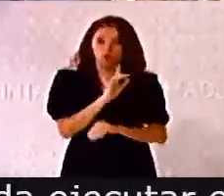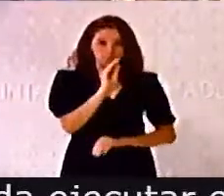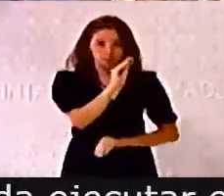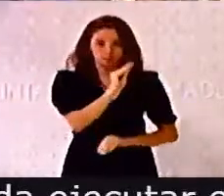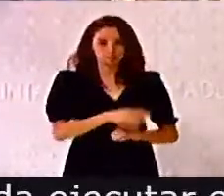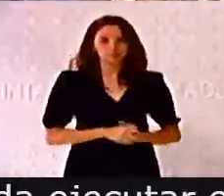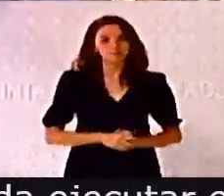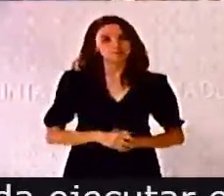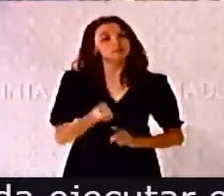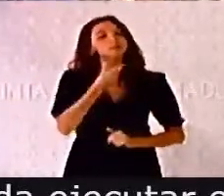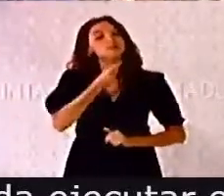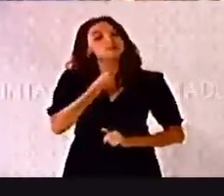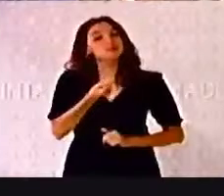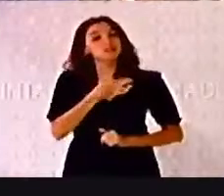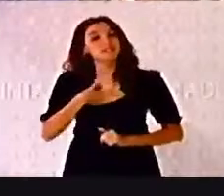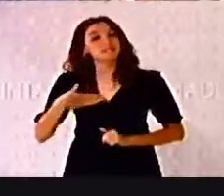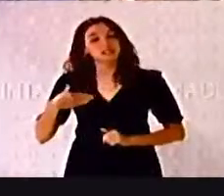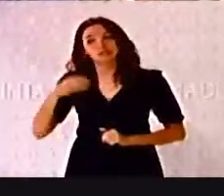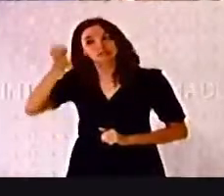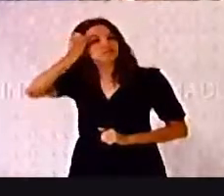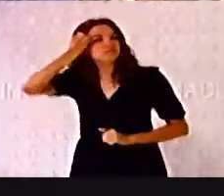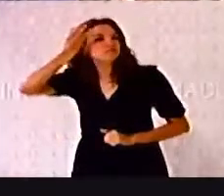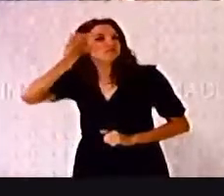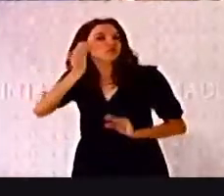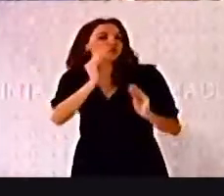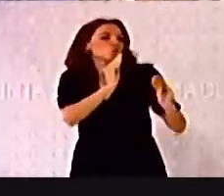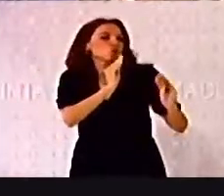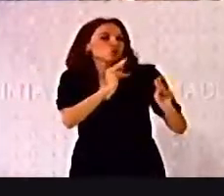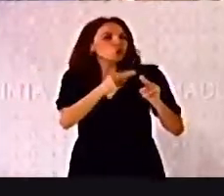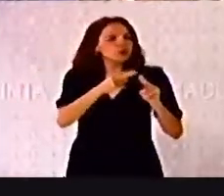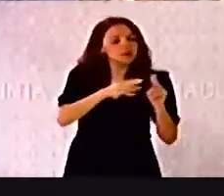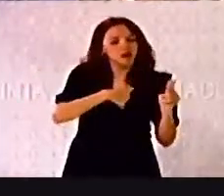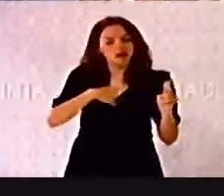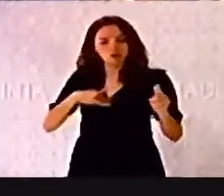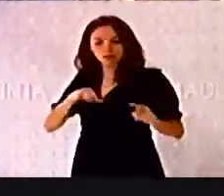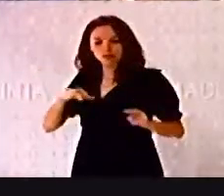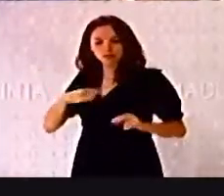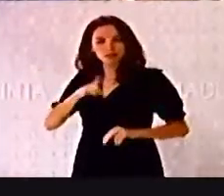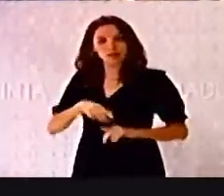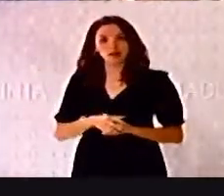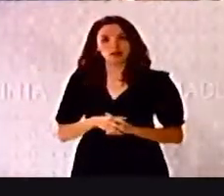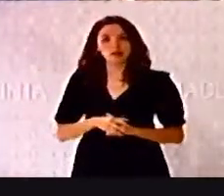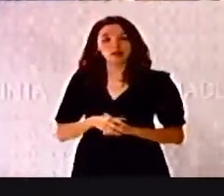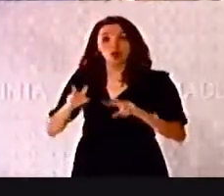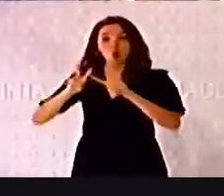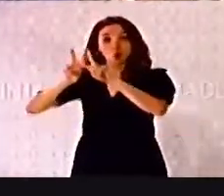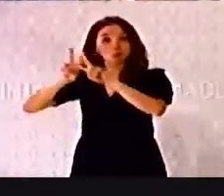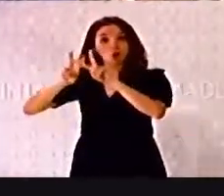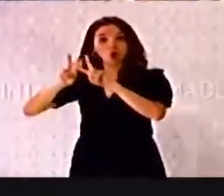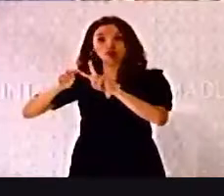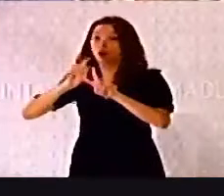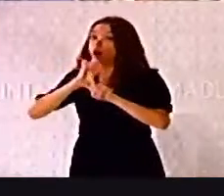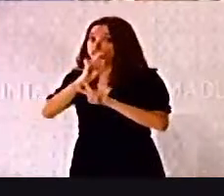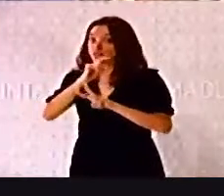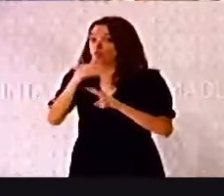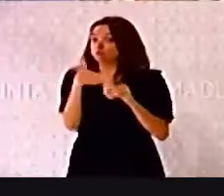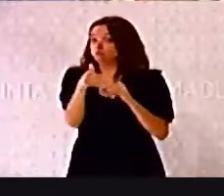Me gustaría contar una valoración política personal también, sobre la moción de censura anunciada por Vox, una moción que